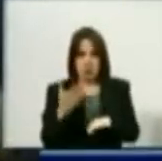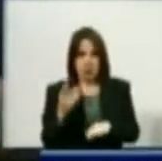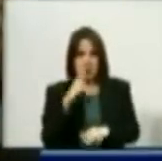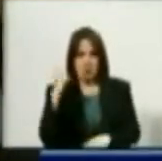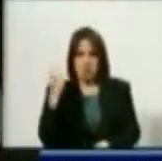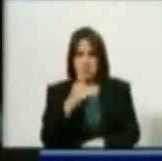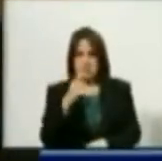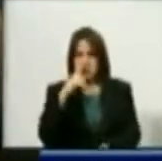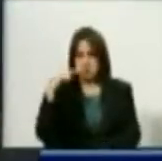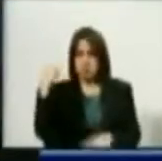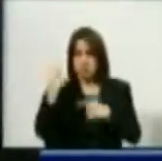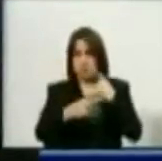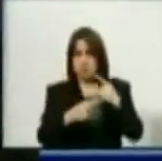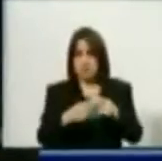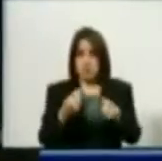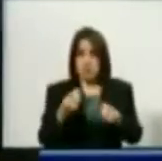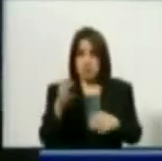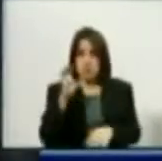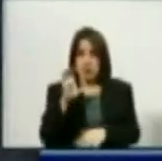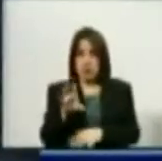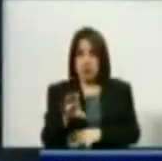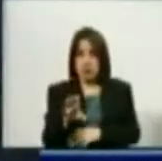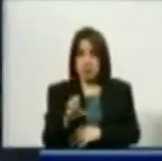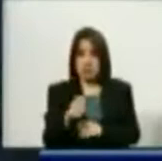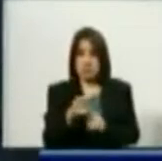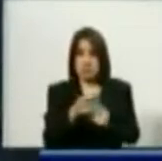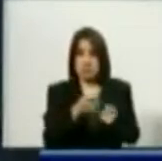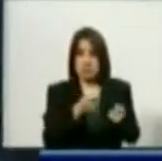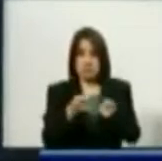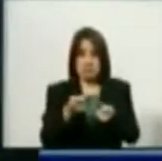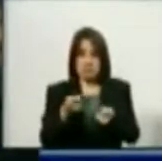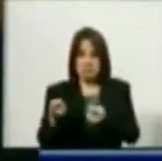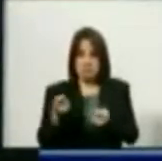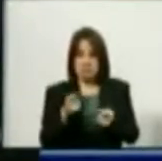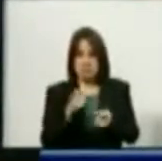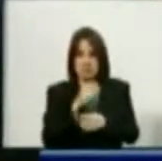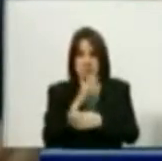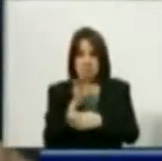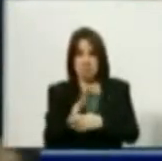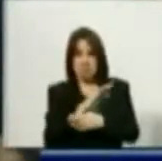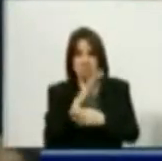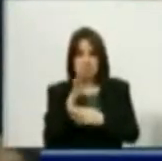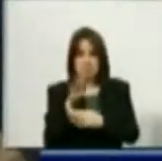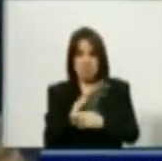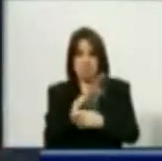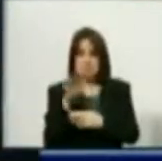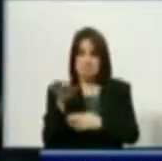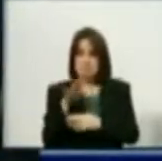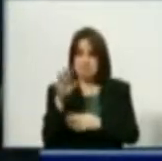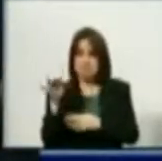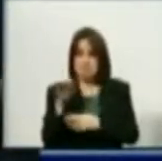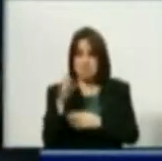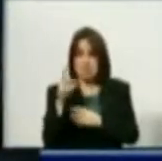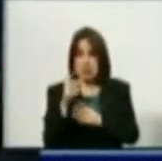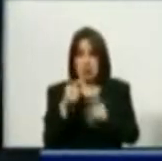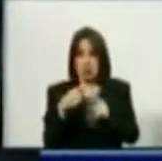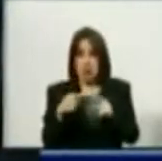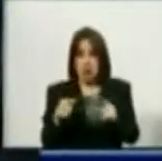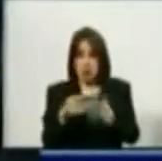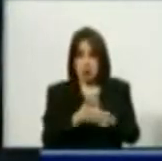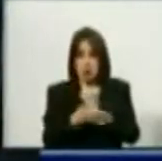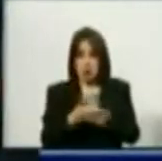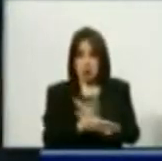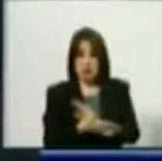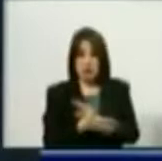del país no descansan ni descansarán en la intriga en tratar de dividir y sobre todo aprovechando no circunstancias como estas pues